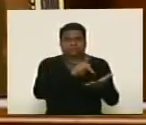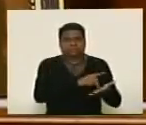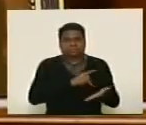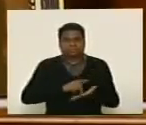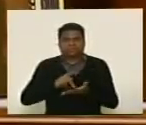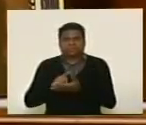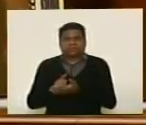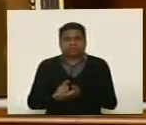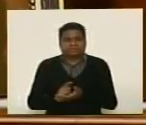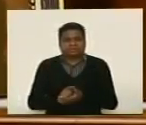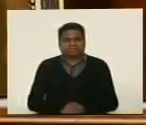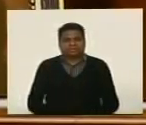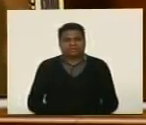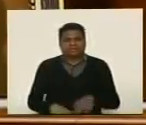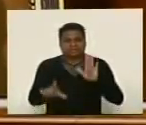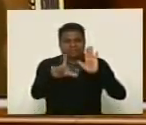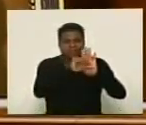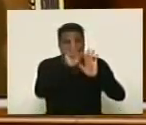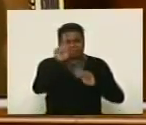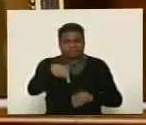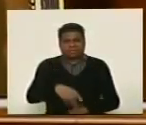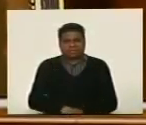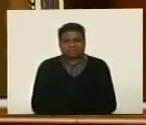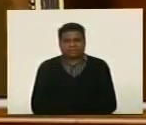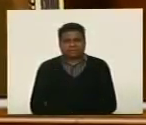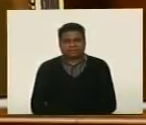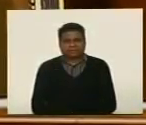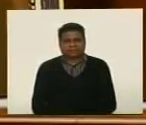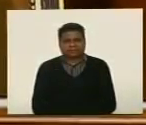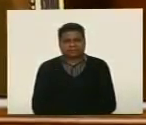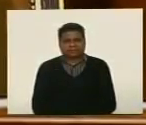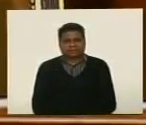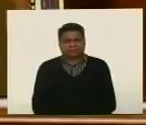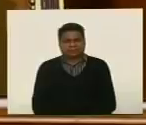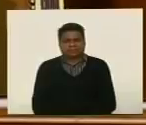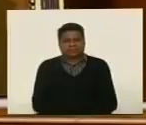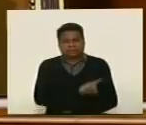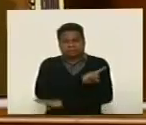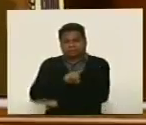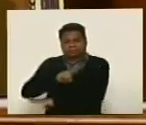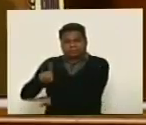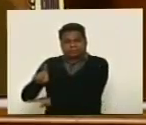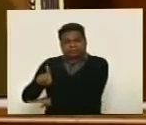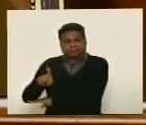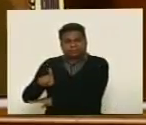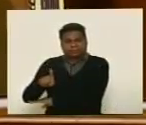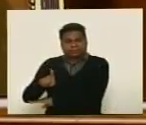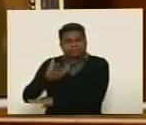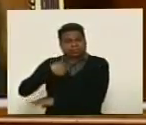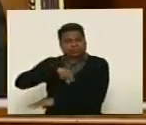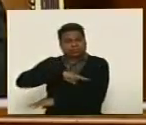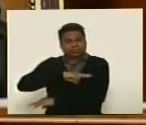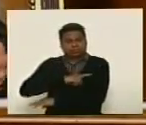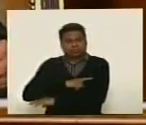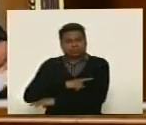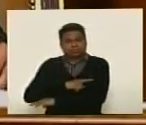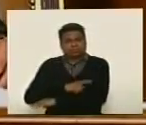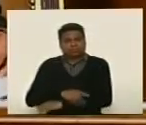incluido el Poder Legislativo Nacional. Es una demanda que tenemos y yo voy a leer